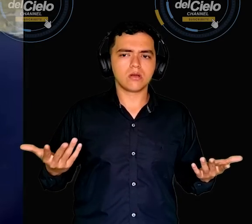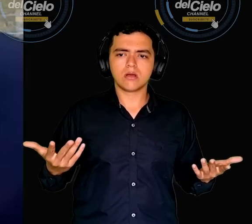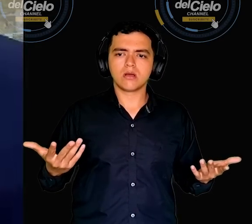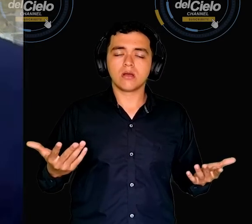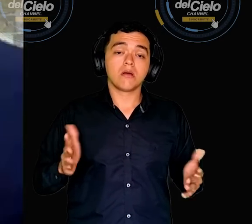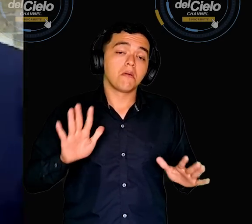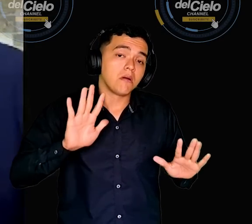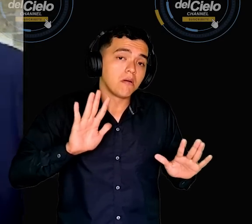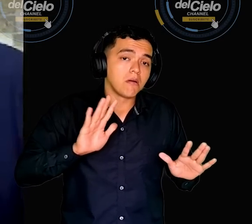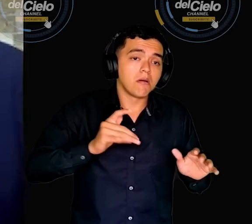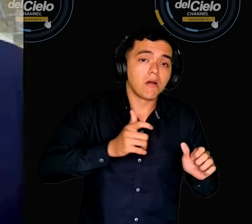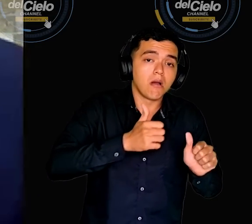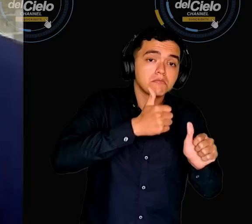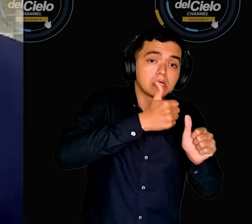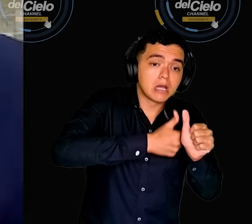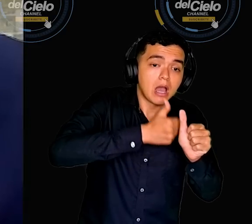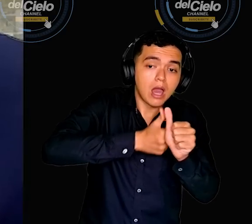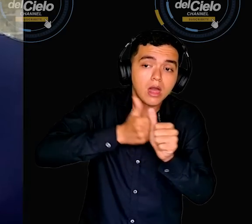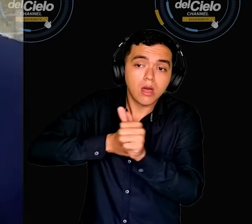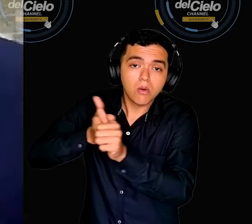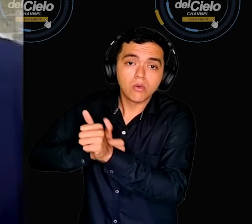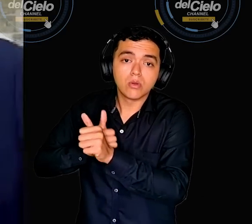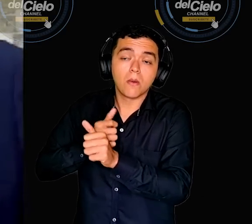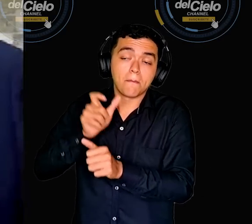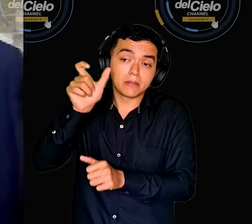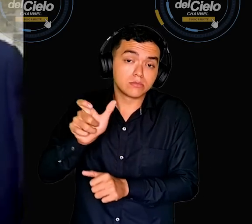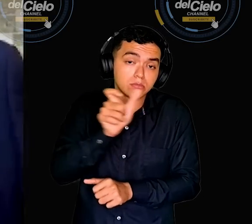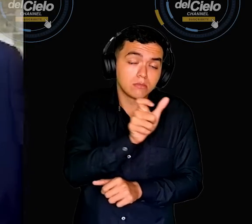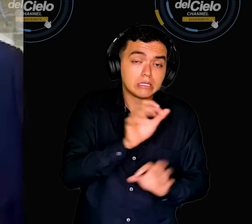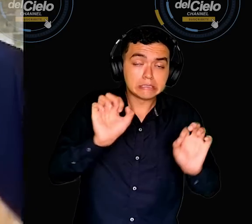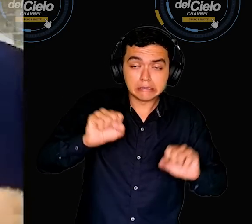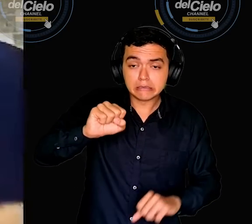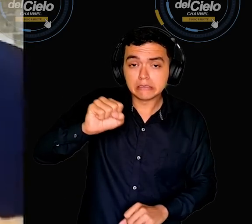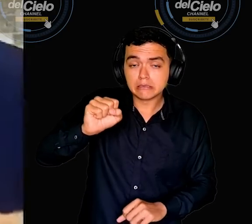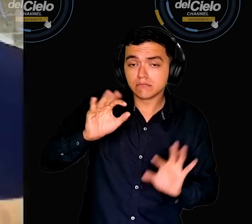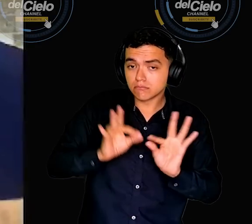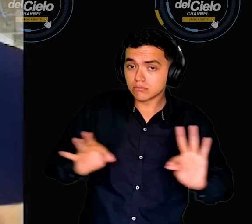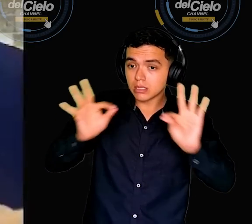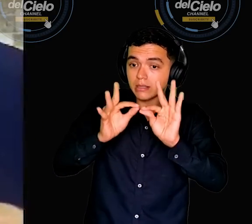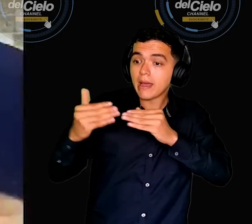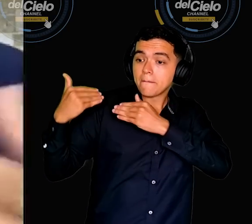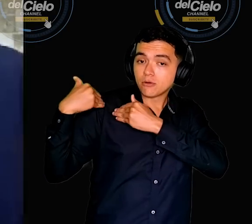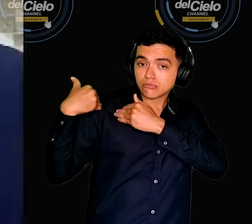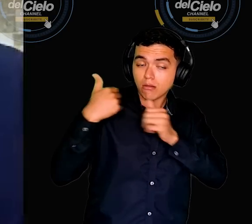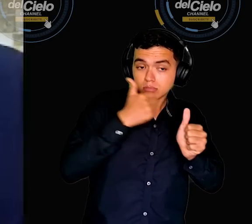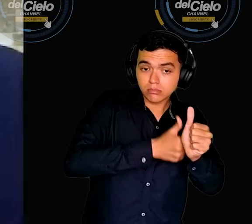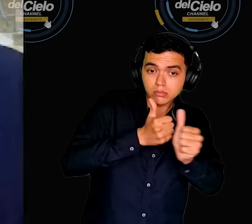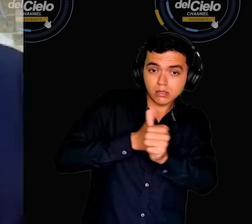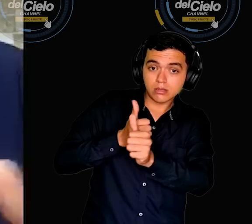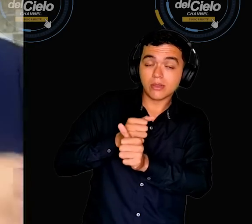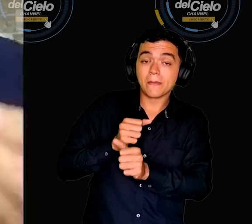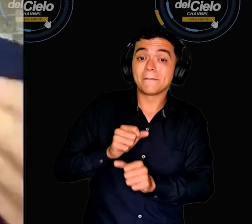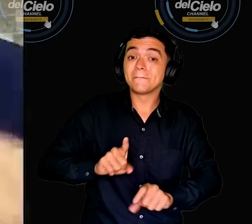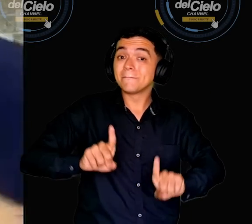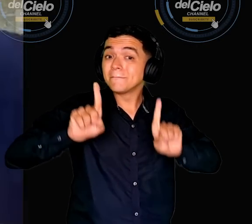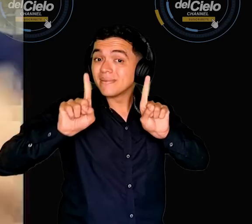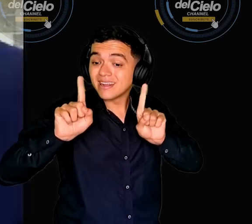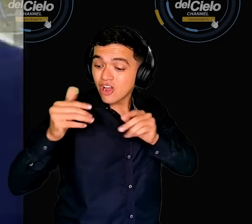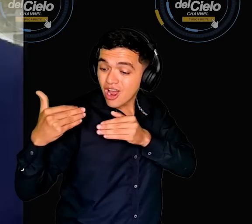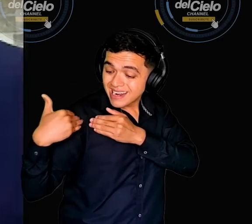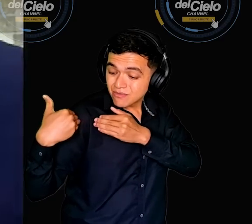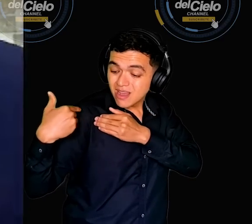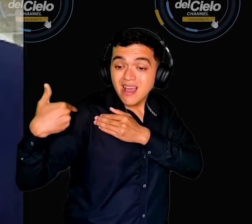pasó, que hay alguien ahí que es como un impío, que no tiene sensibilidad, que no